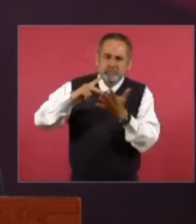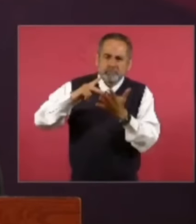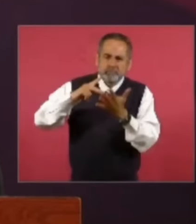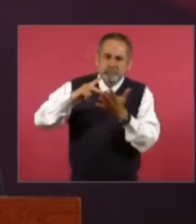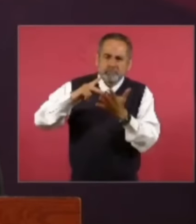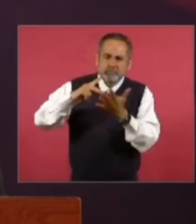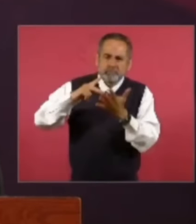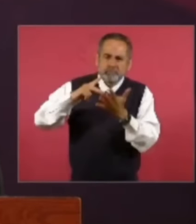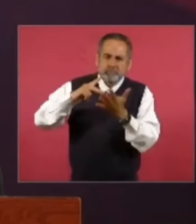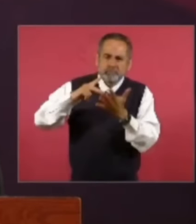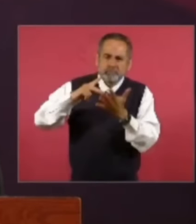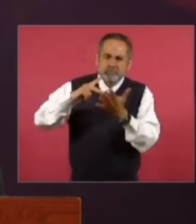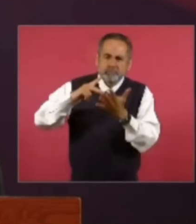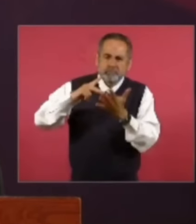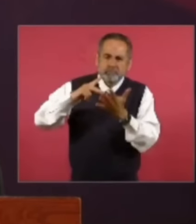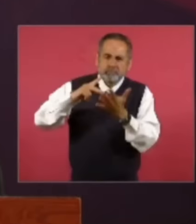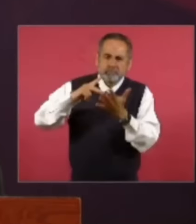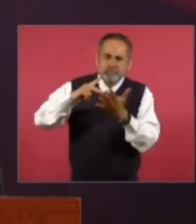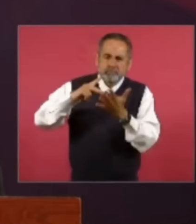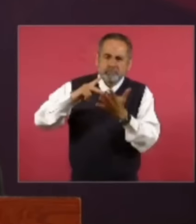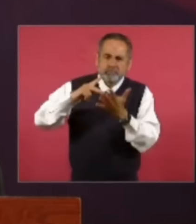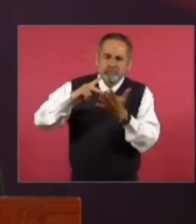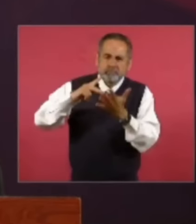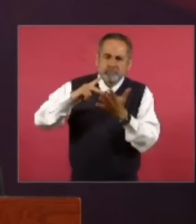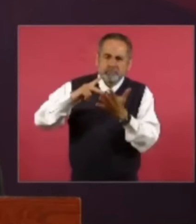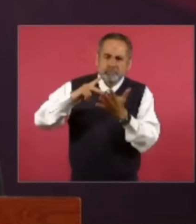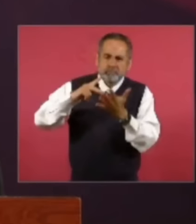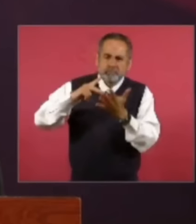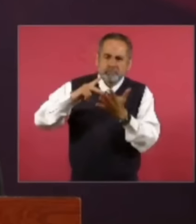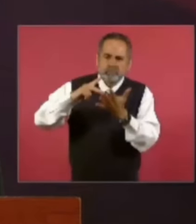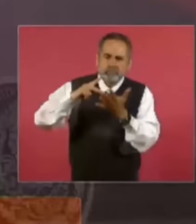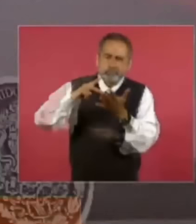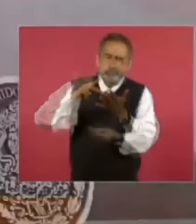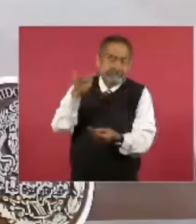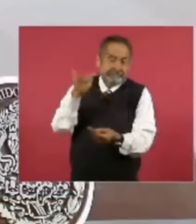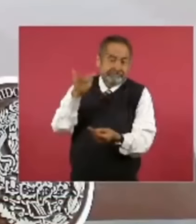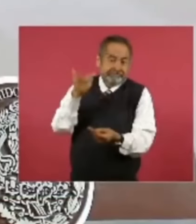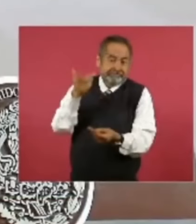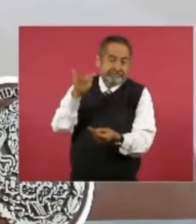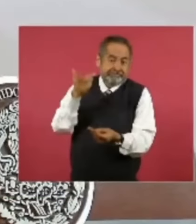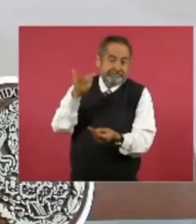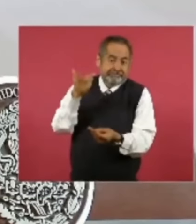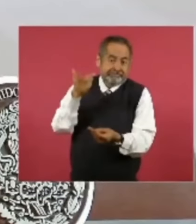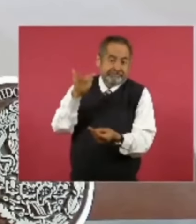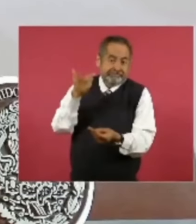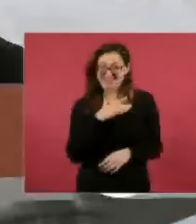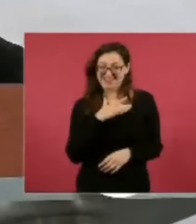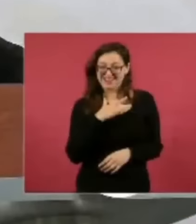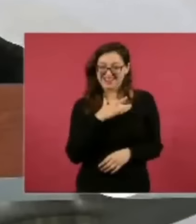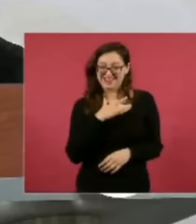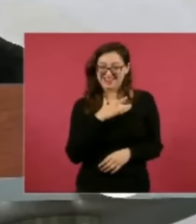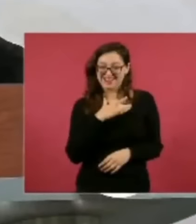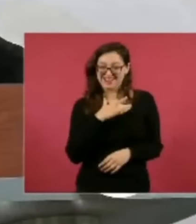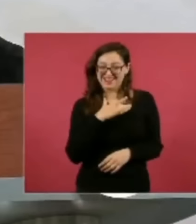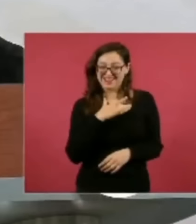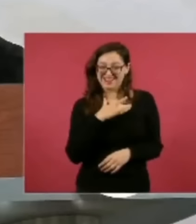un personaje muy cercano al presidente López Obrador, desde luego, es Beatriz Gutiérrez